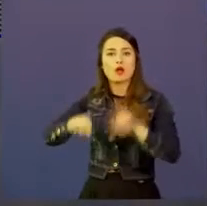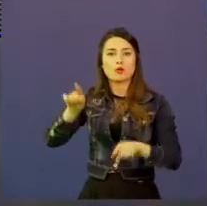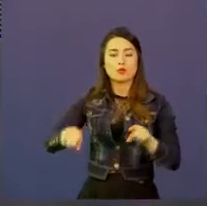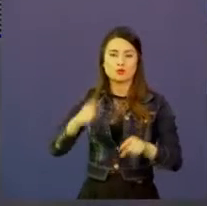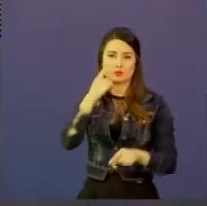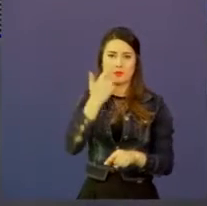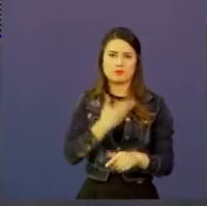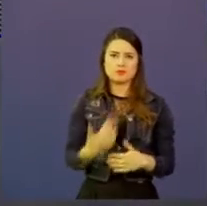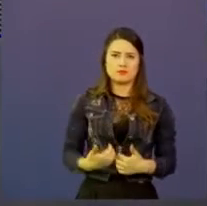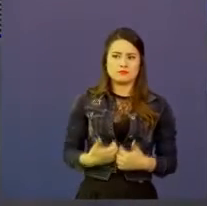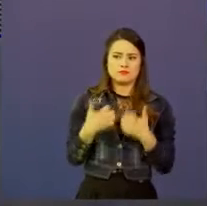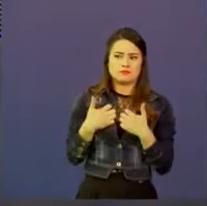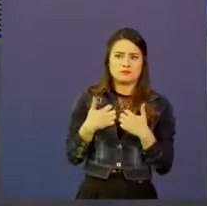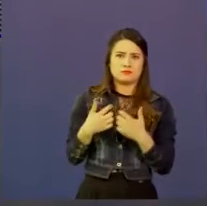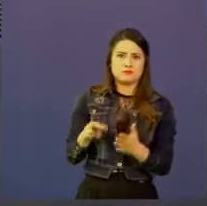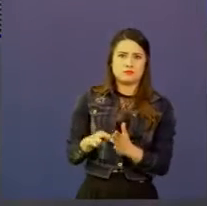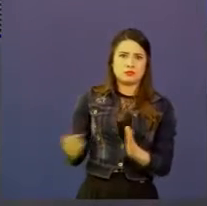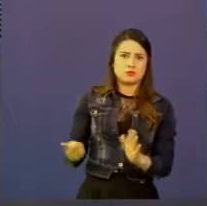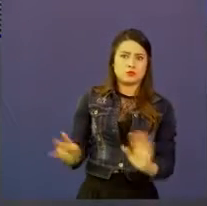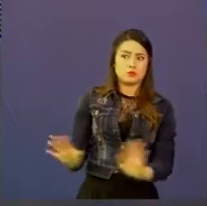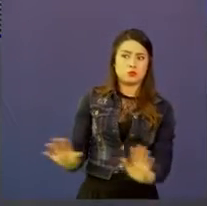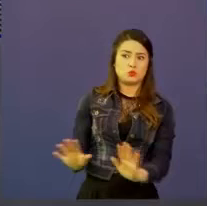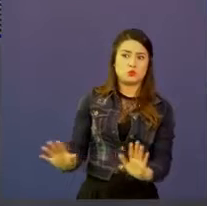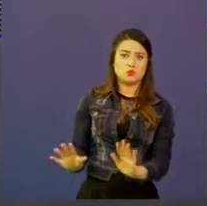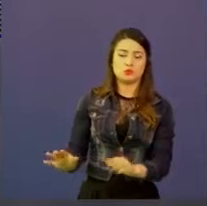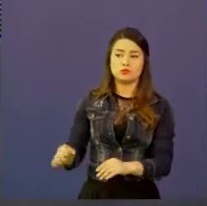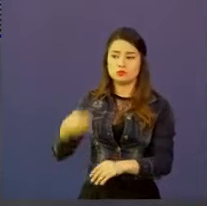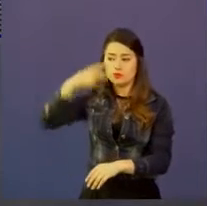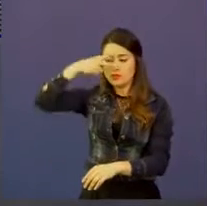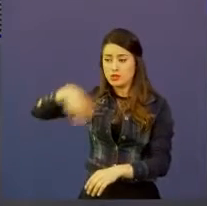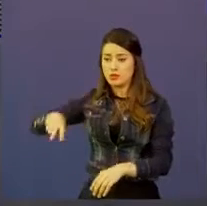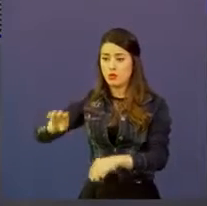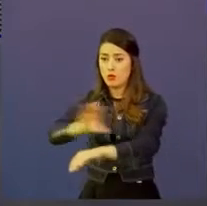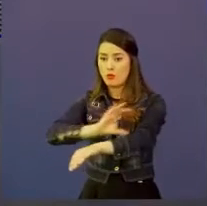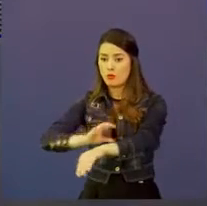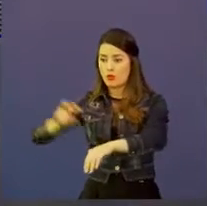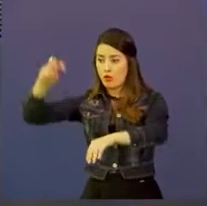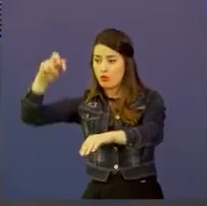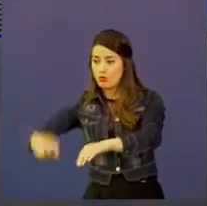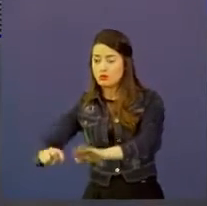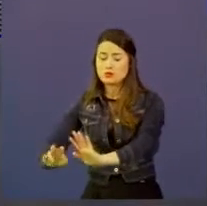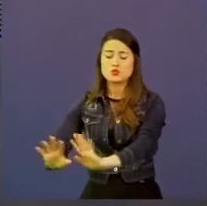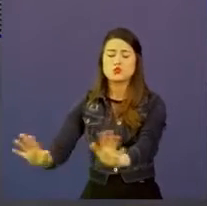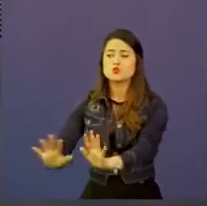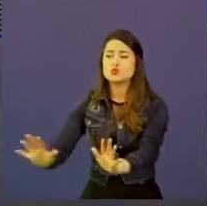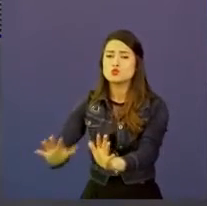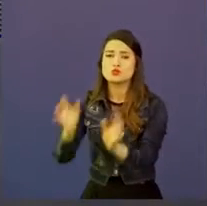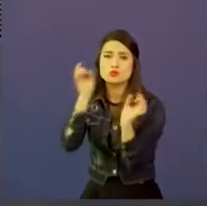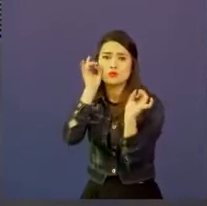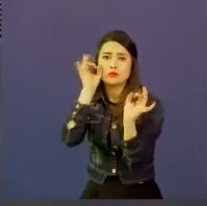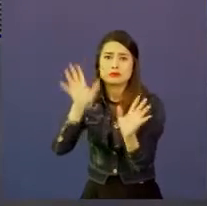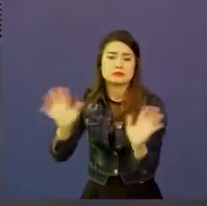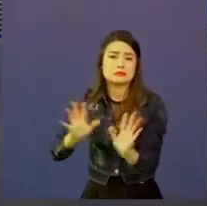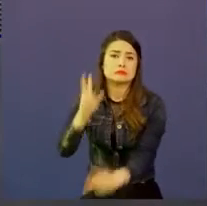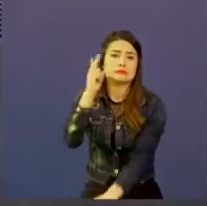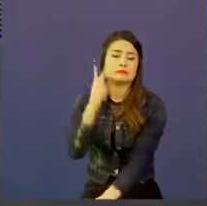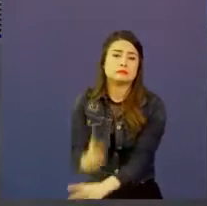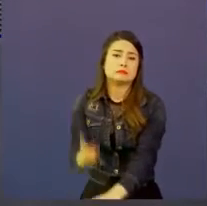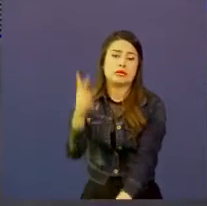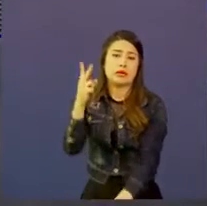un horror y que el hijo no debe estar enfrente de la pantalla todo el día. Y lo que necesitamos es padres de familia que